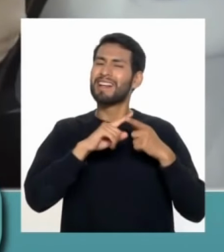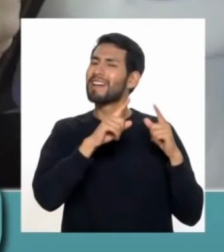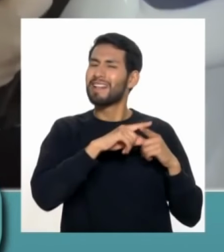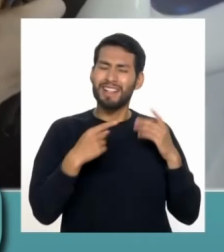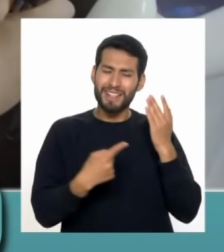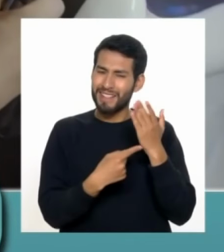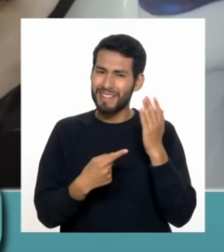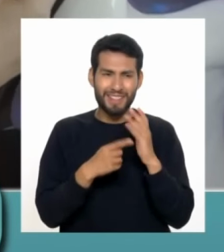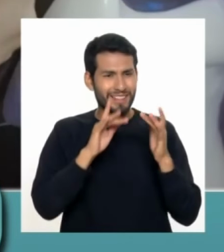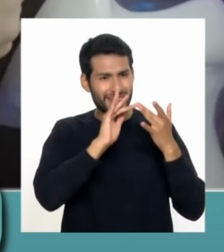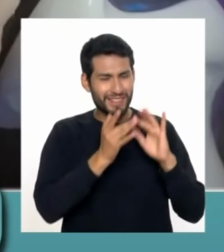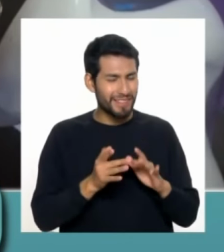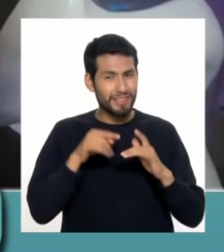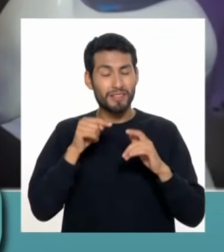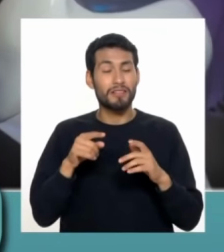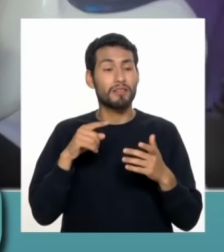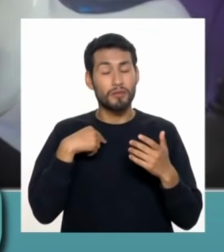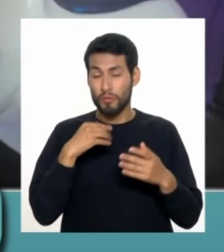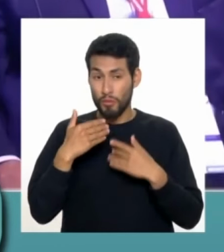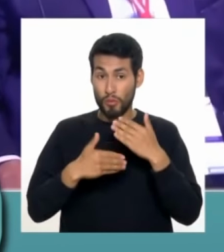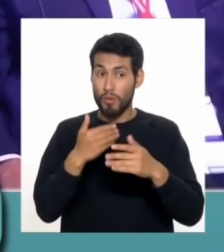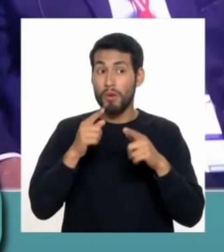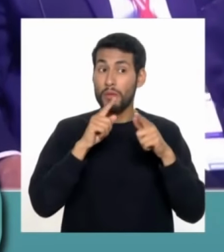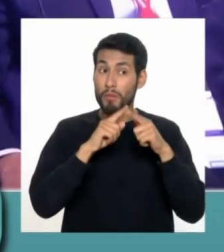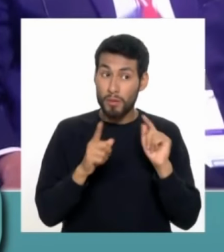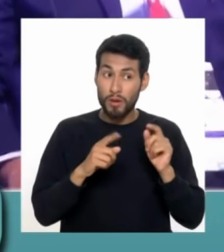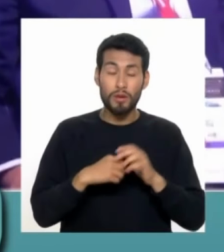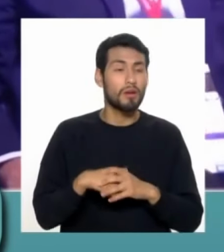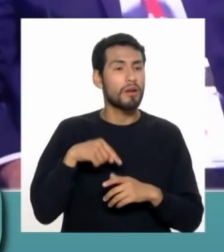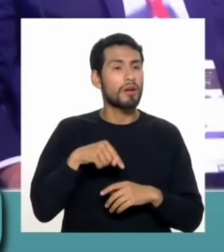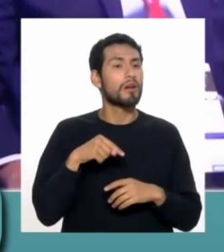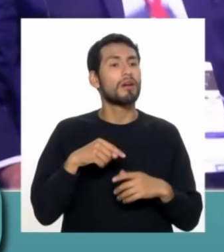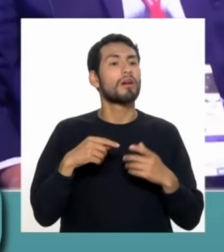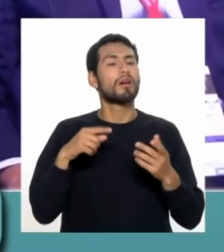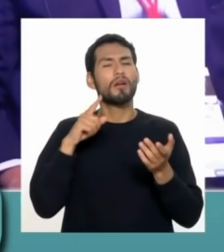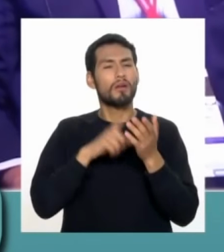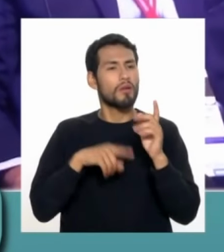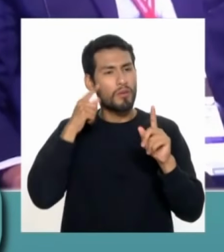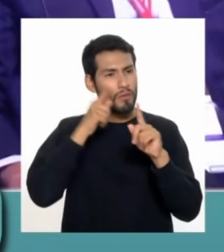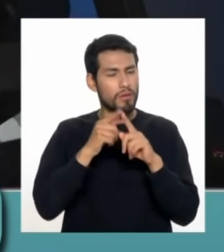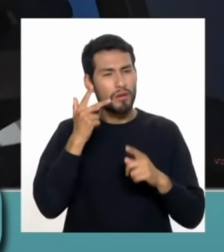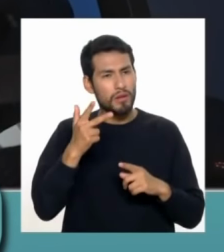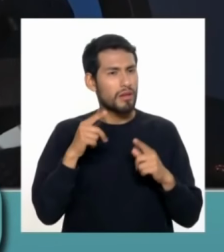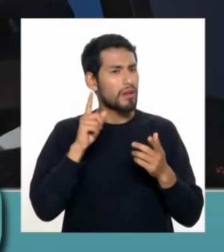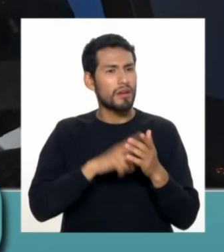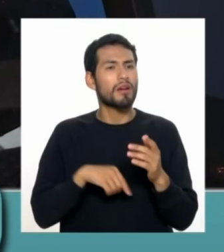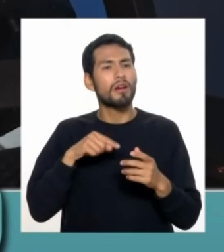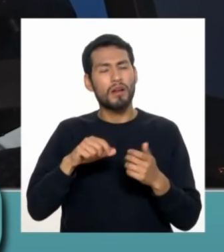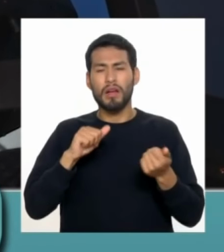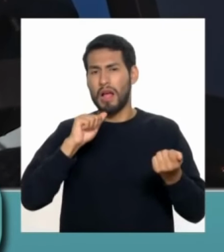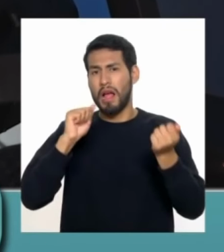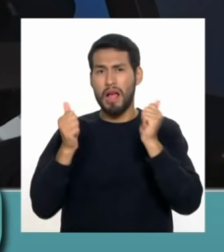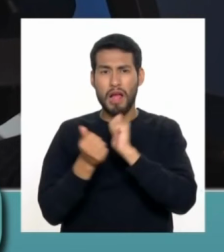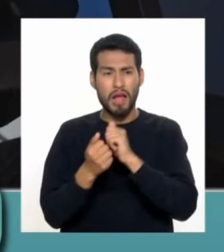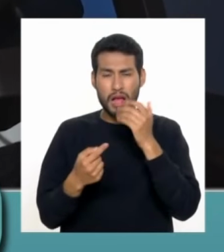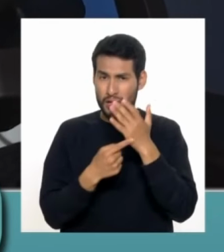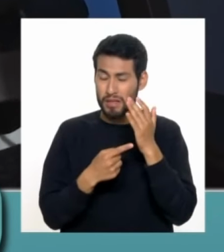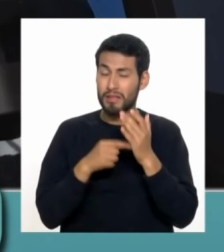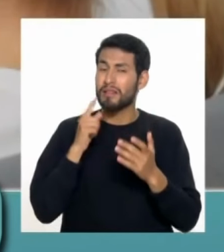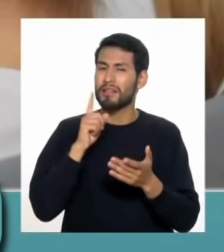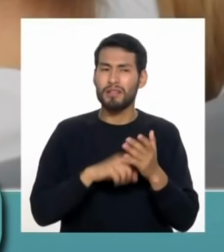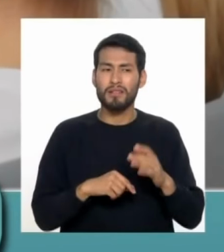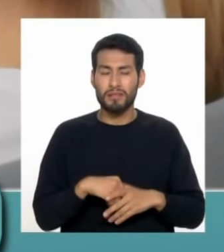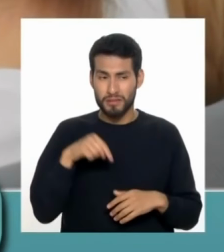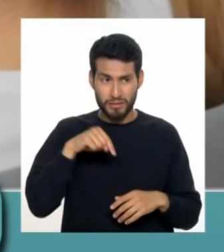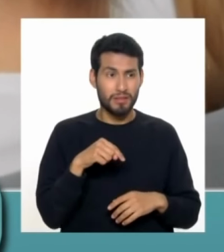todas las dimensiones que he indicado, pero en especial énfasis está en el objetivo 3, ¿no? En el tema de transformación digital. Y dentro de ese aspecto es